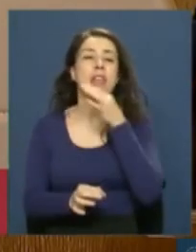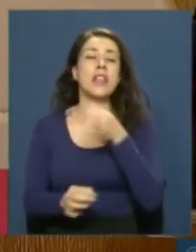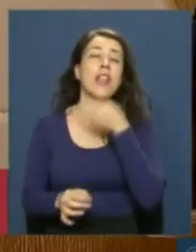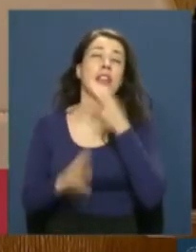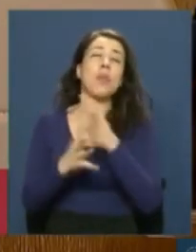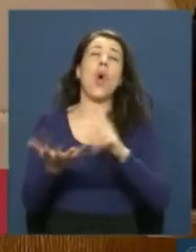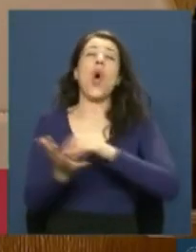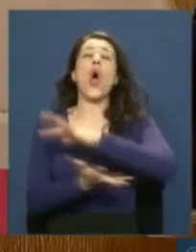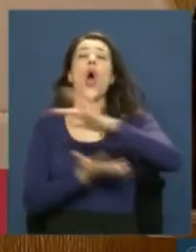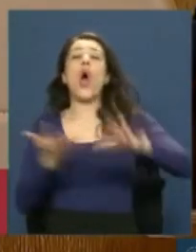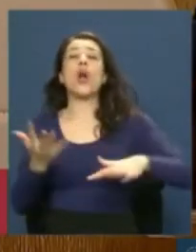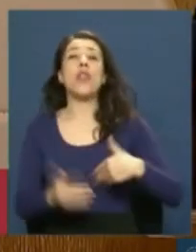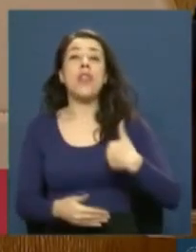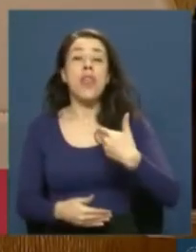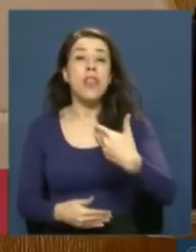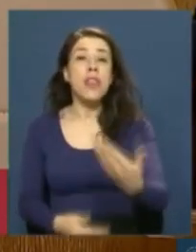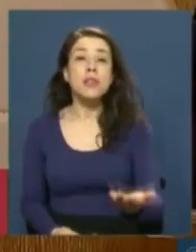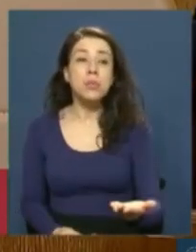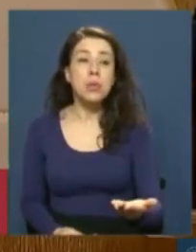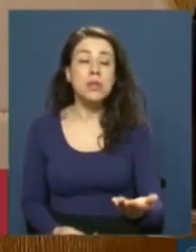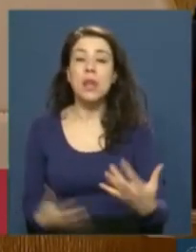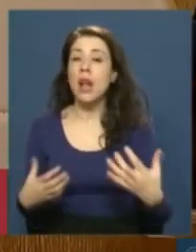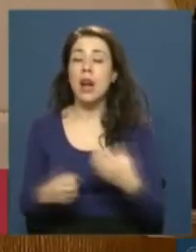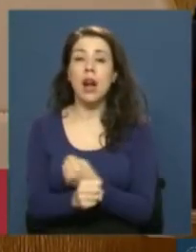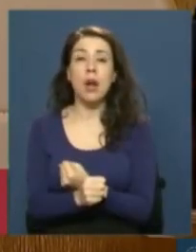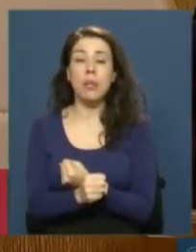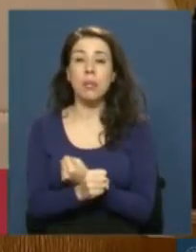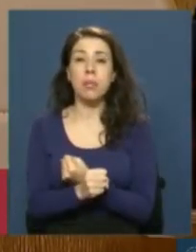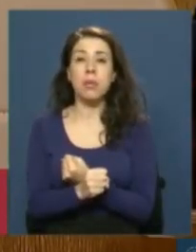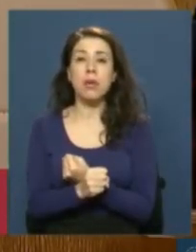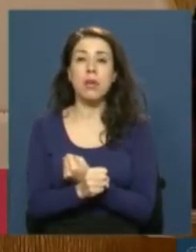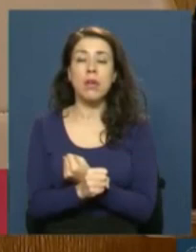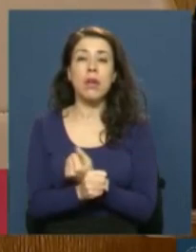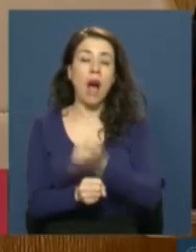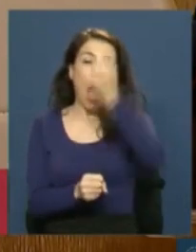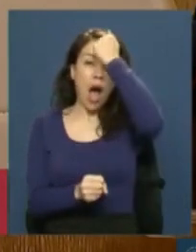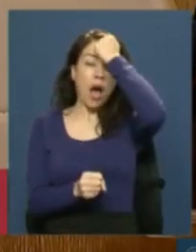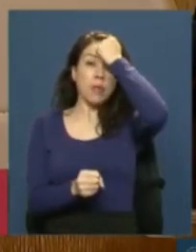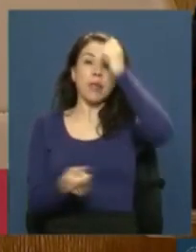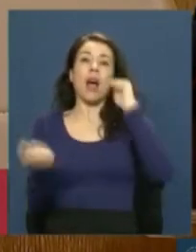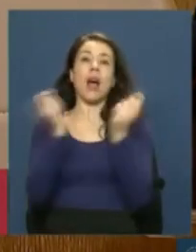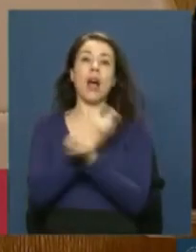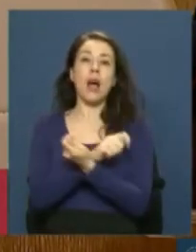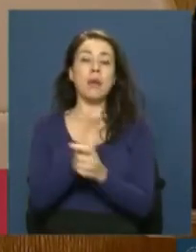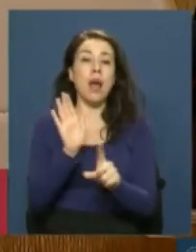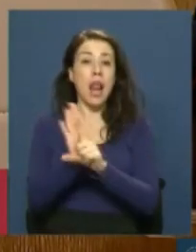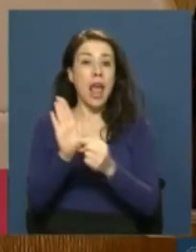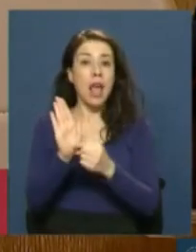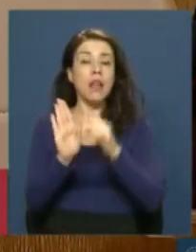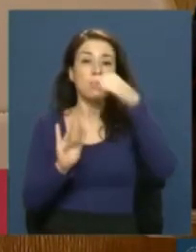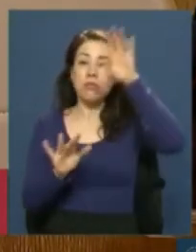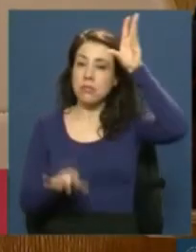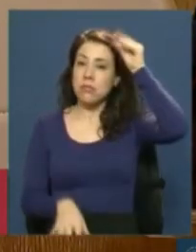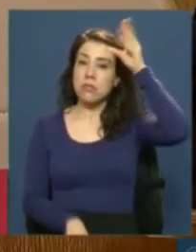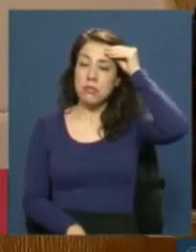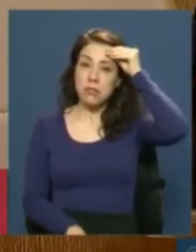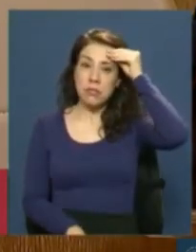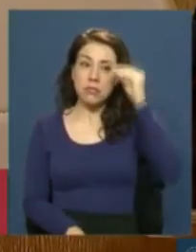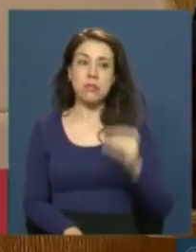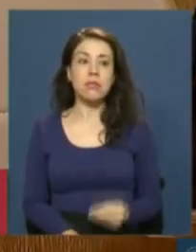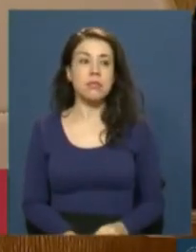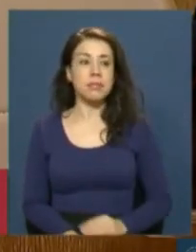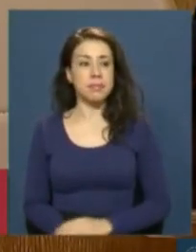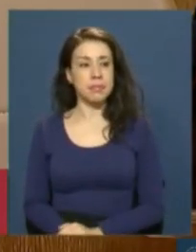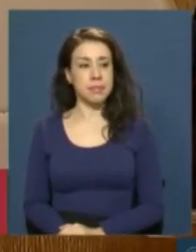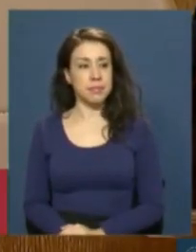mucho pero cuando llega el momento en los que hubo rápidamente regulan así que yo creo que esta ley nos va a dejar a todos lecciones entre el